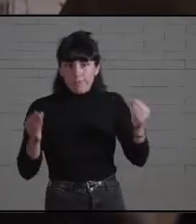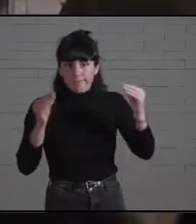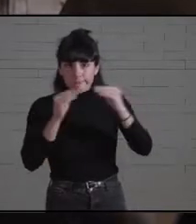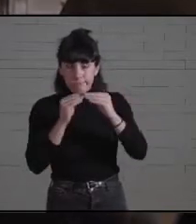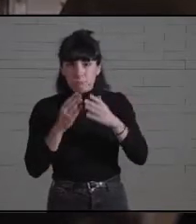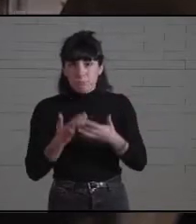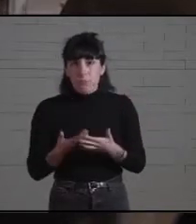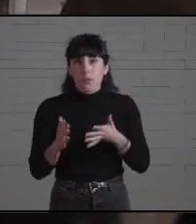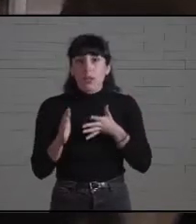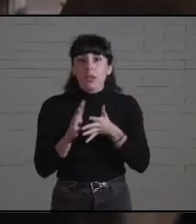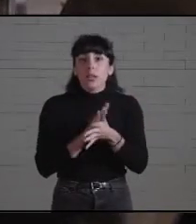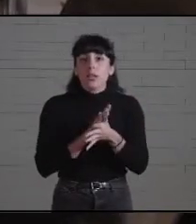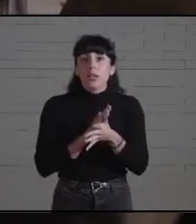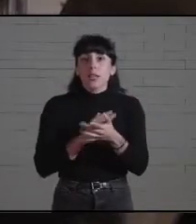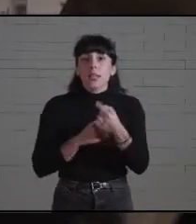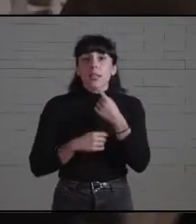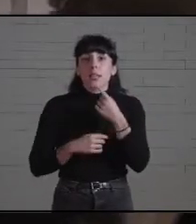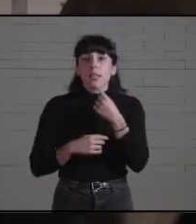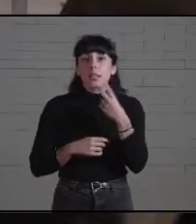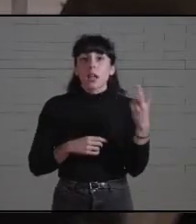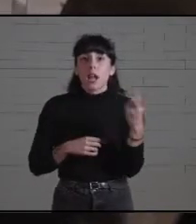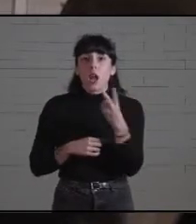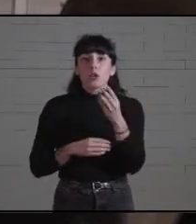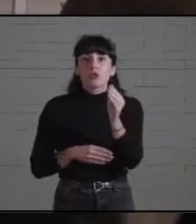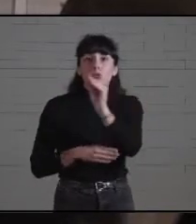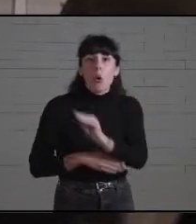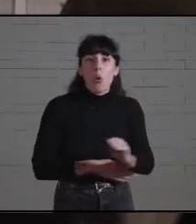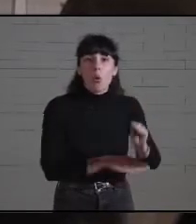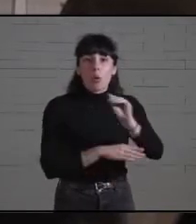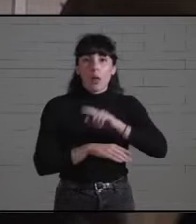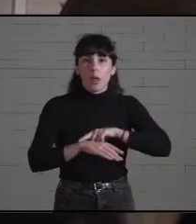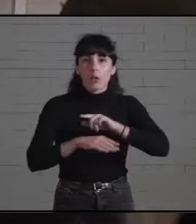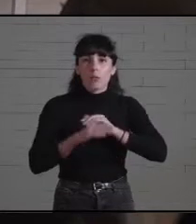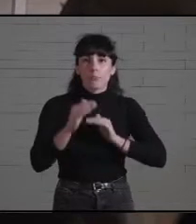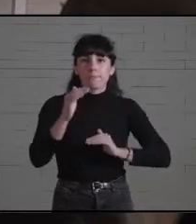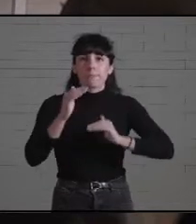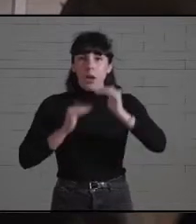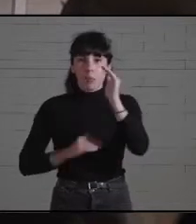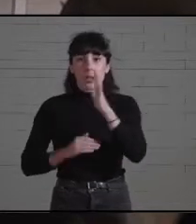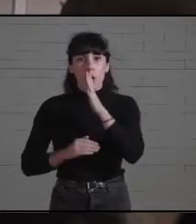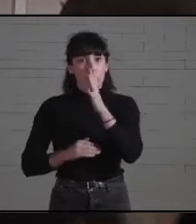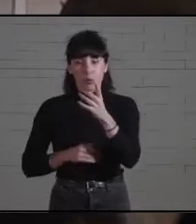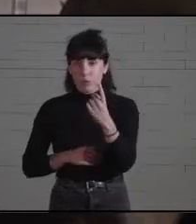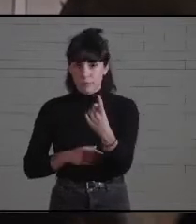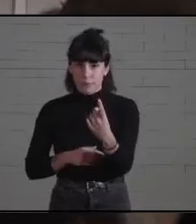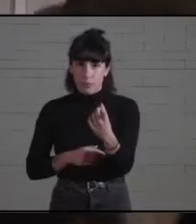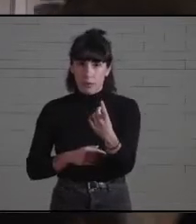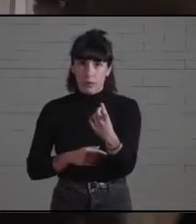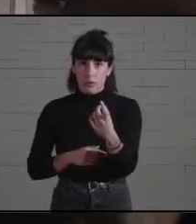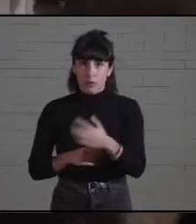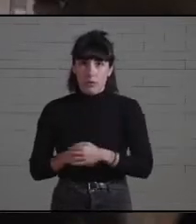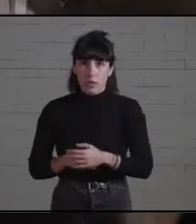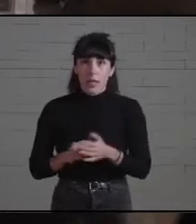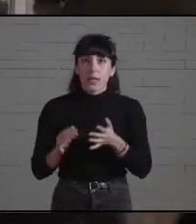indistintamente, han aumentado su cuidado porque se han visto necesitados, ha habido necesidad de